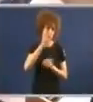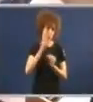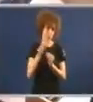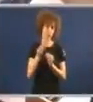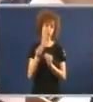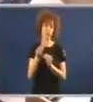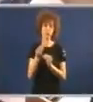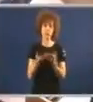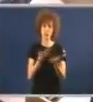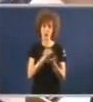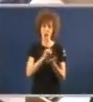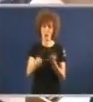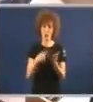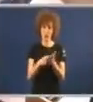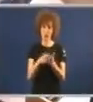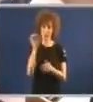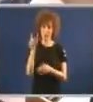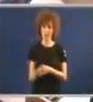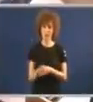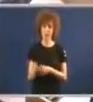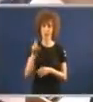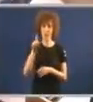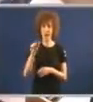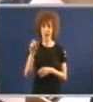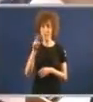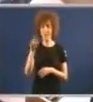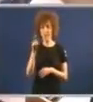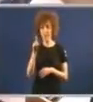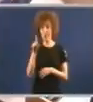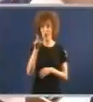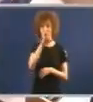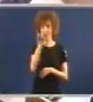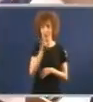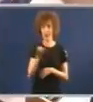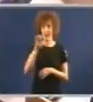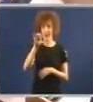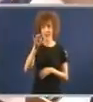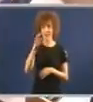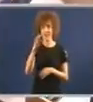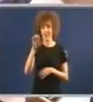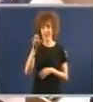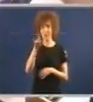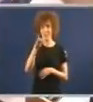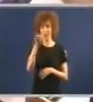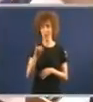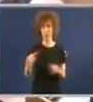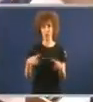proposición non de lei ten a palabra don David Rodríguez Estévez do Grupo Parlamentario de En Marea.